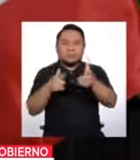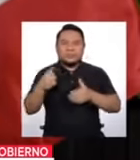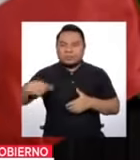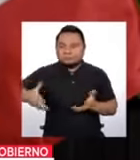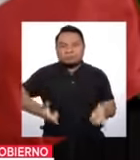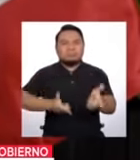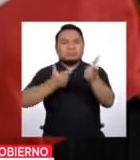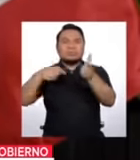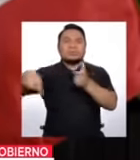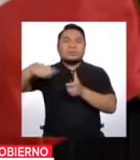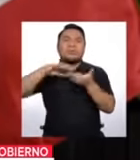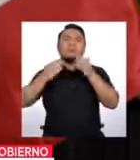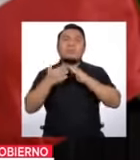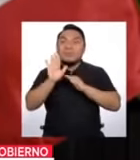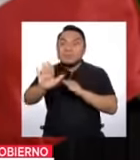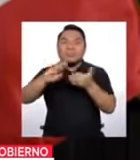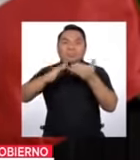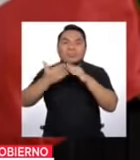nada, el pueblo,